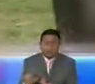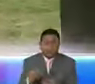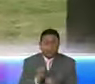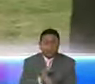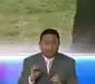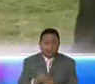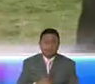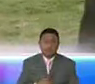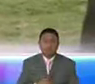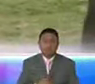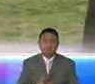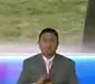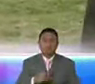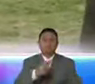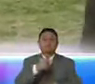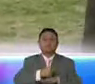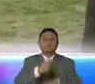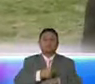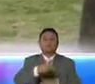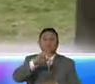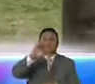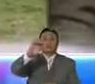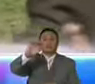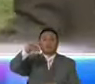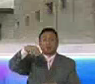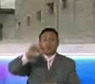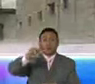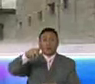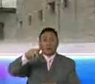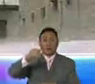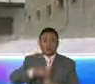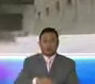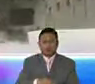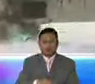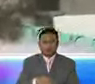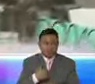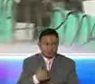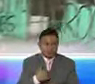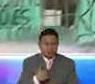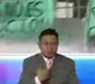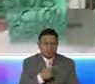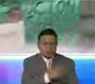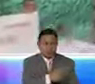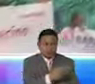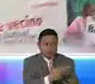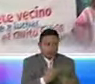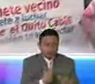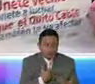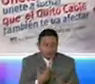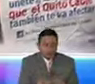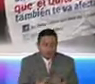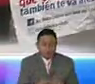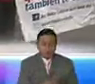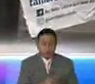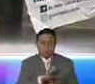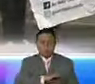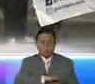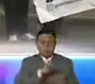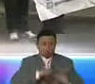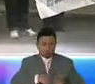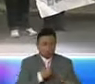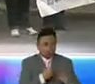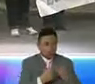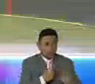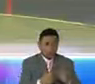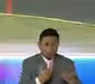Pablo Solórzano, gerente subrogante del EMOP, quienes esperan la respuesta son ellos, pues asegura que el municipio está abierto al diálogo para llegar al fin